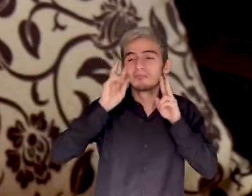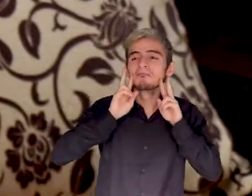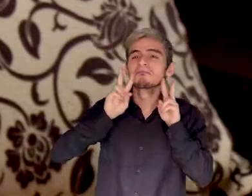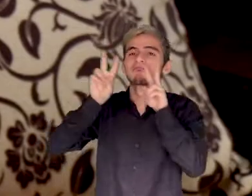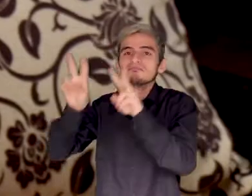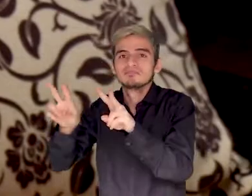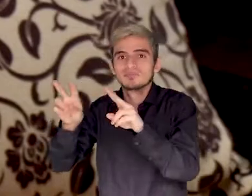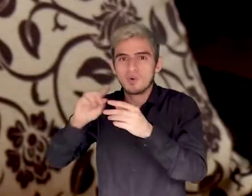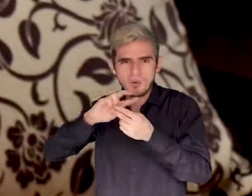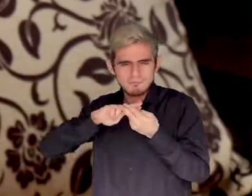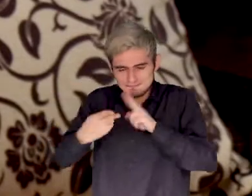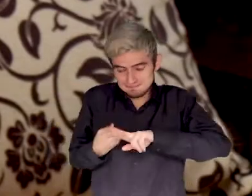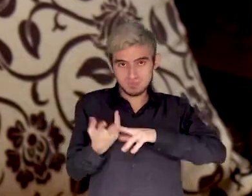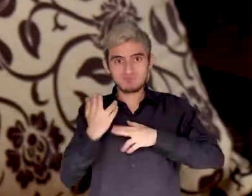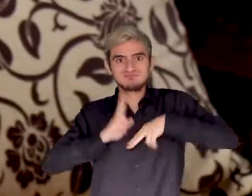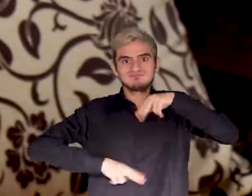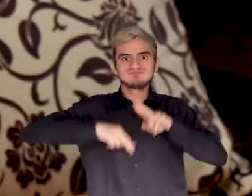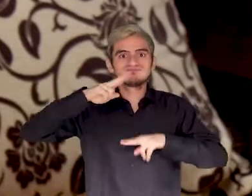siempre abierto